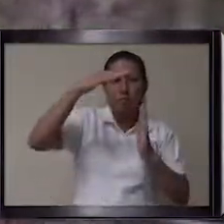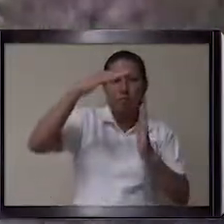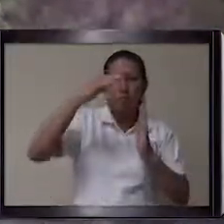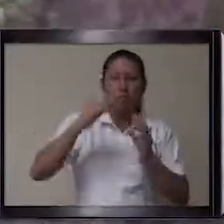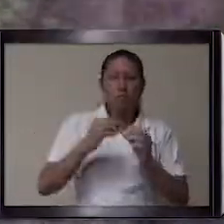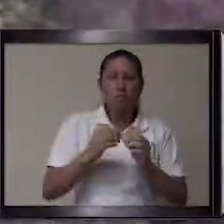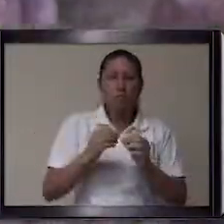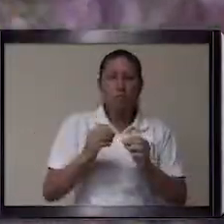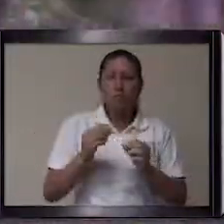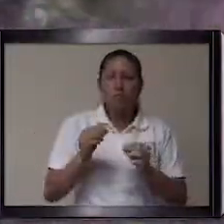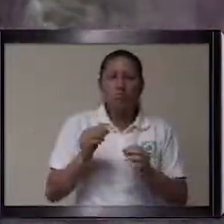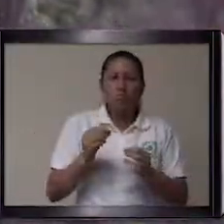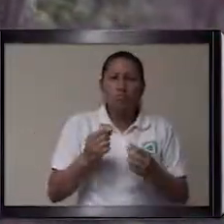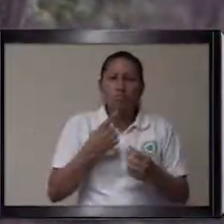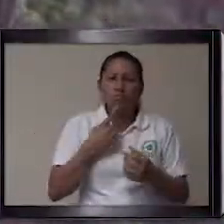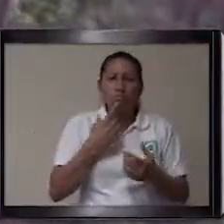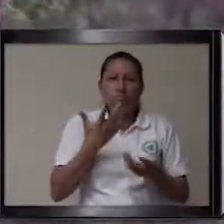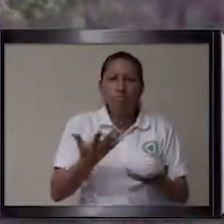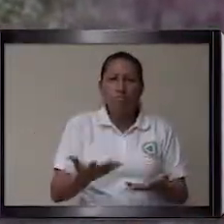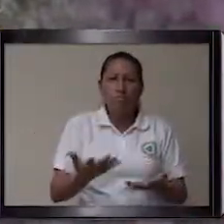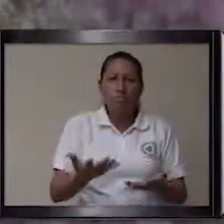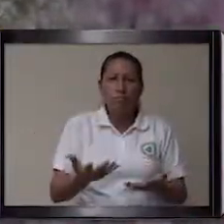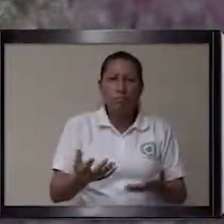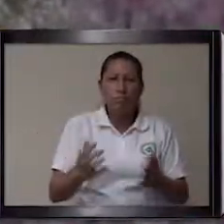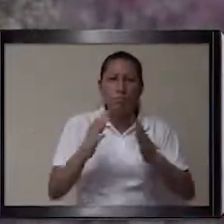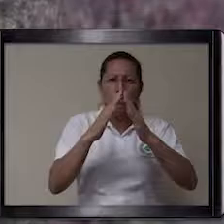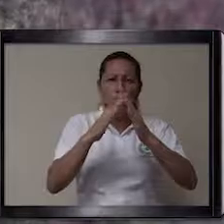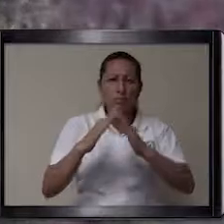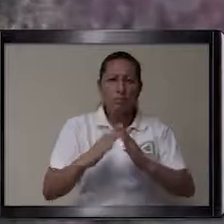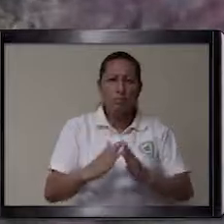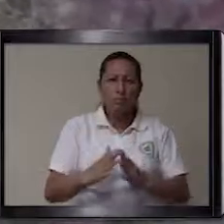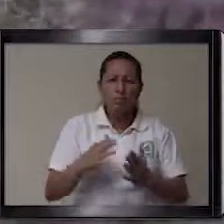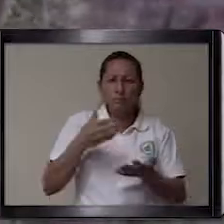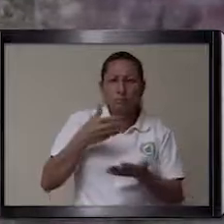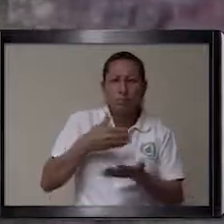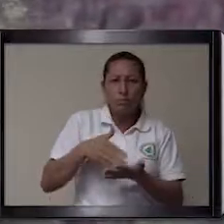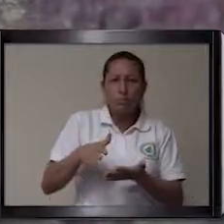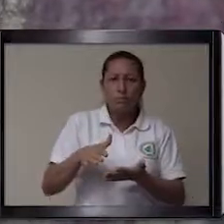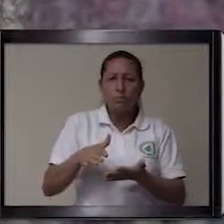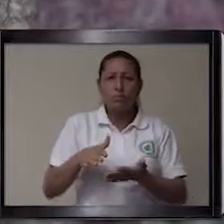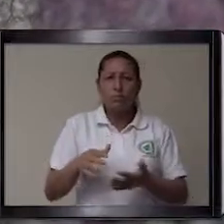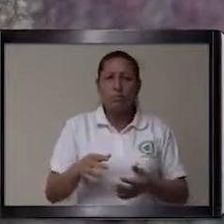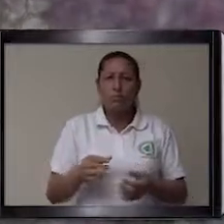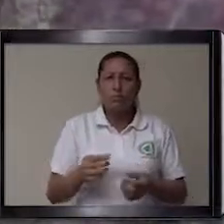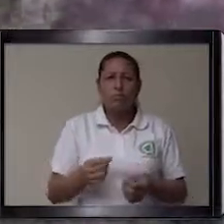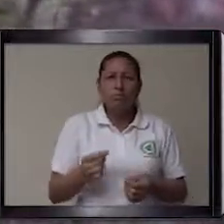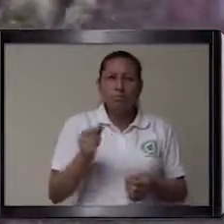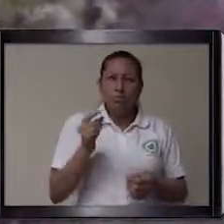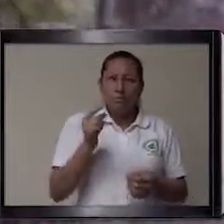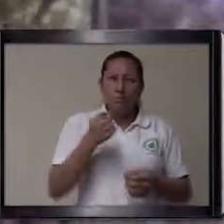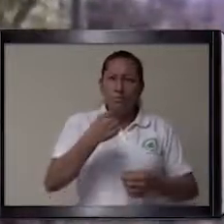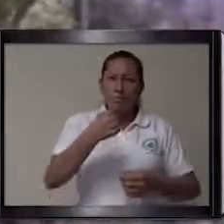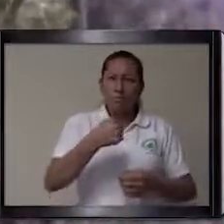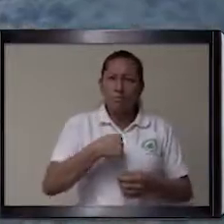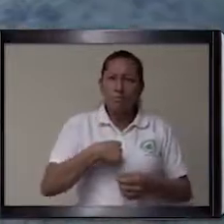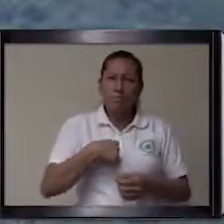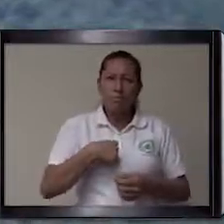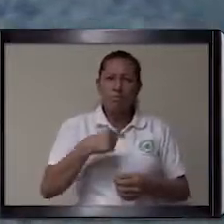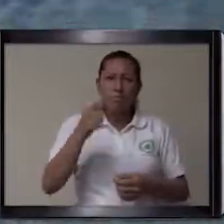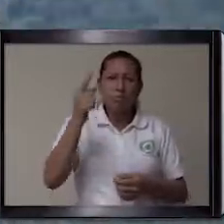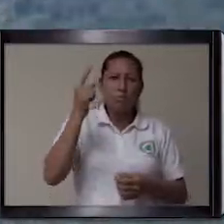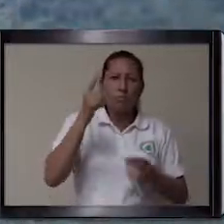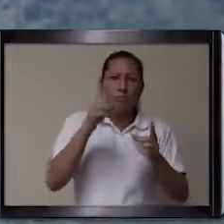¿qué medidas tengo que tomar para minimizar el costo de verme